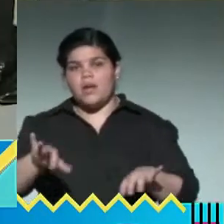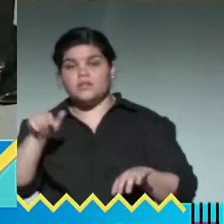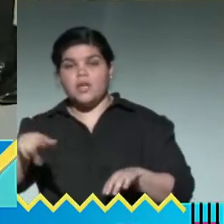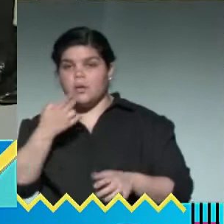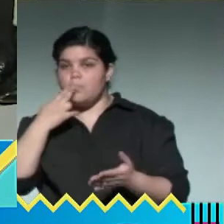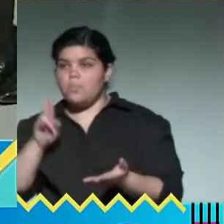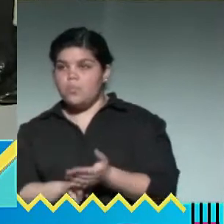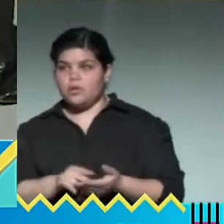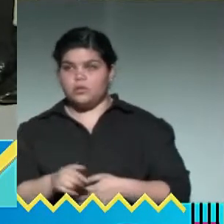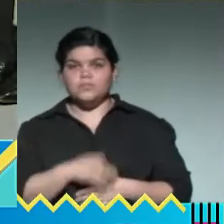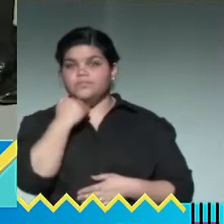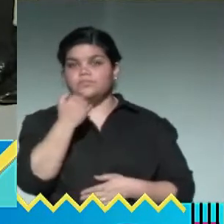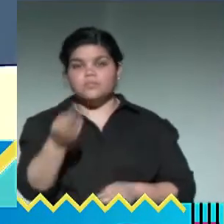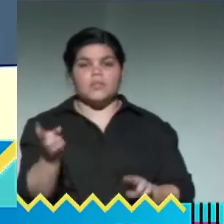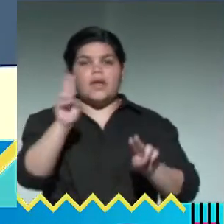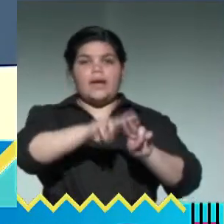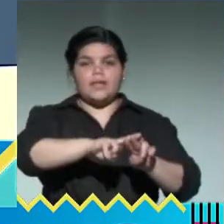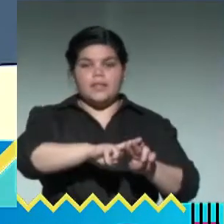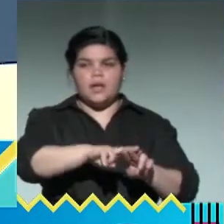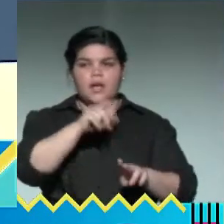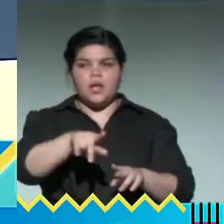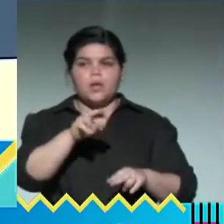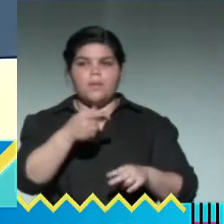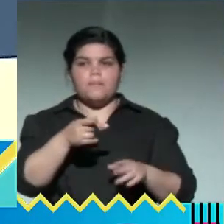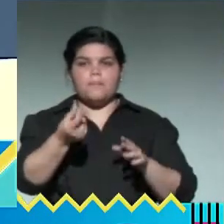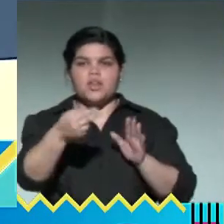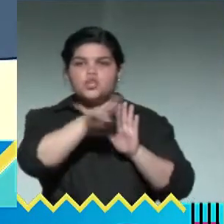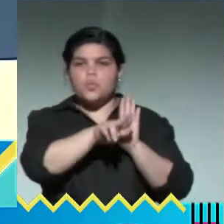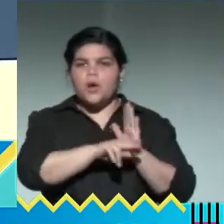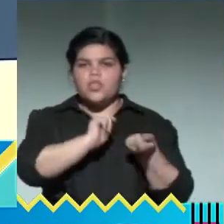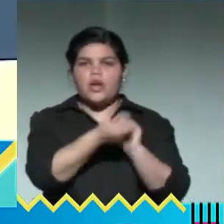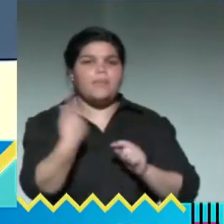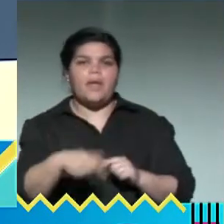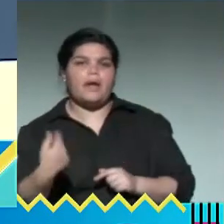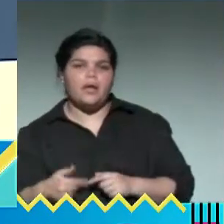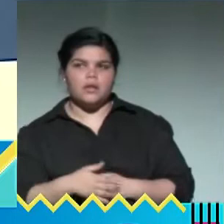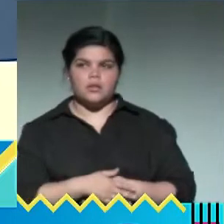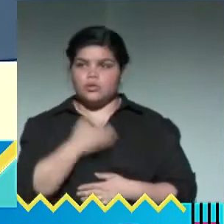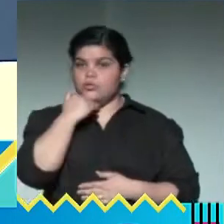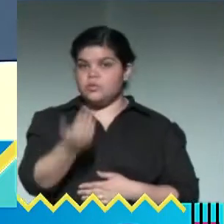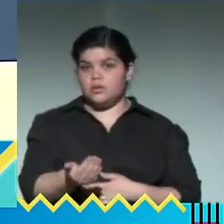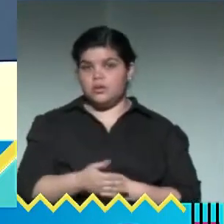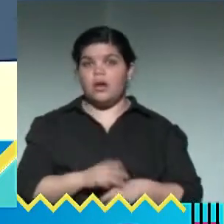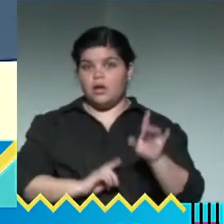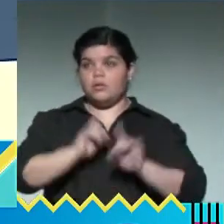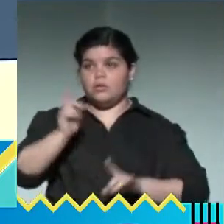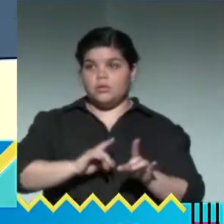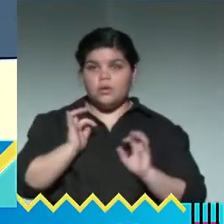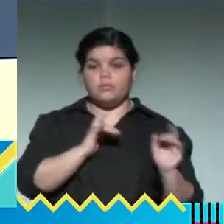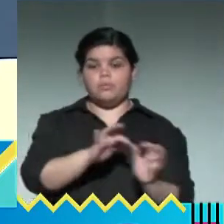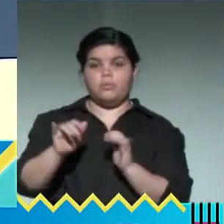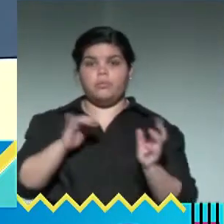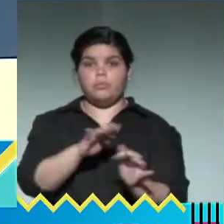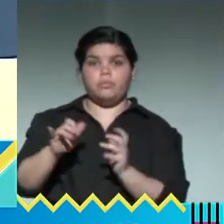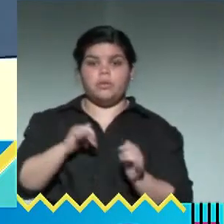tema del hashtag de qué le cambiaríamos al presupuesto, pero yo tocaría algunos impuestos que incluso han estado en discusión y todavía no se ve que lo vayan